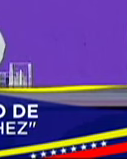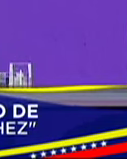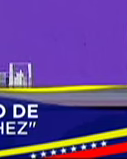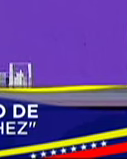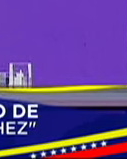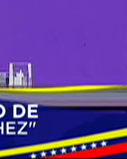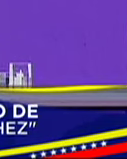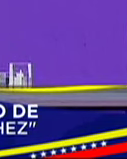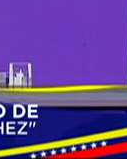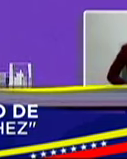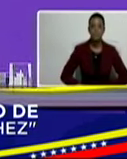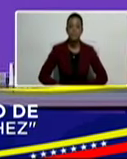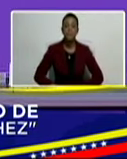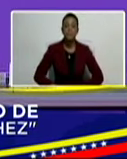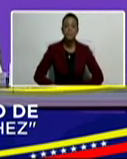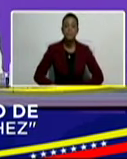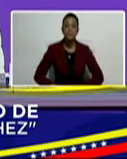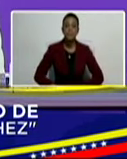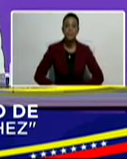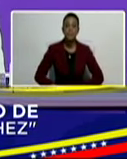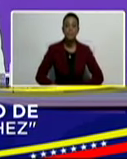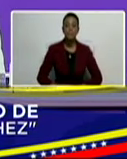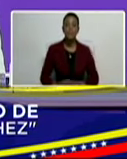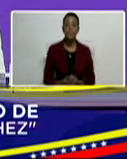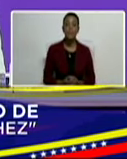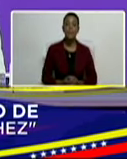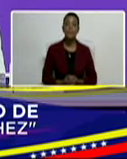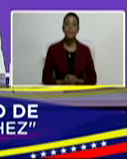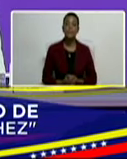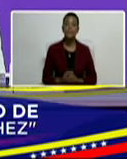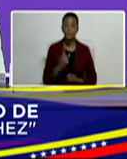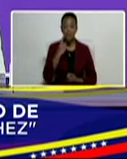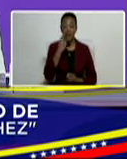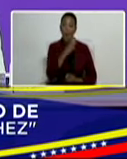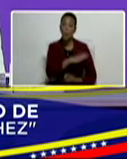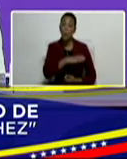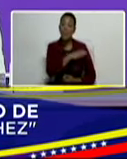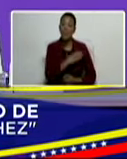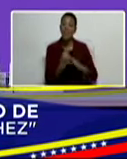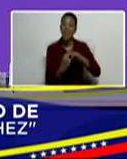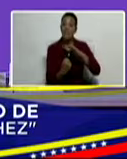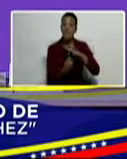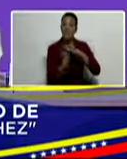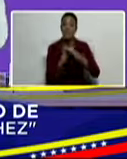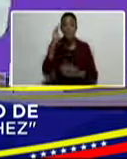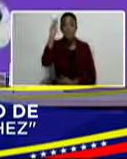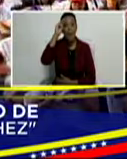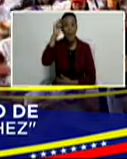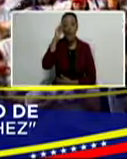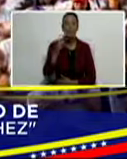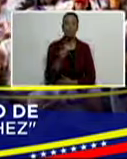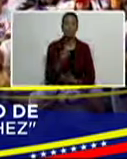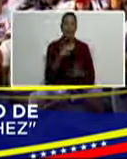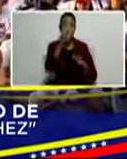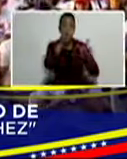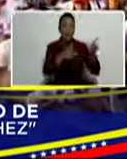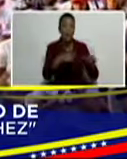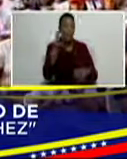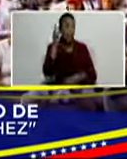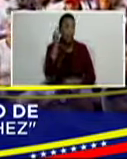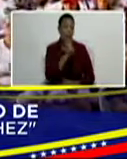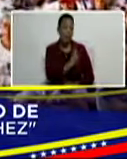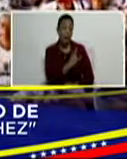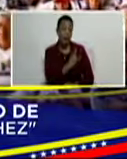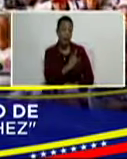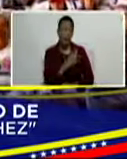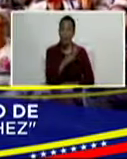por industria. Los comités de base de las mujeres maestras, universitarias. Los